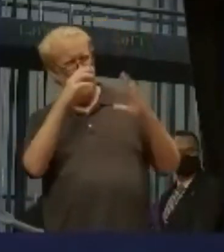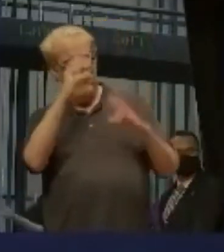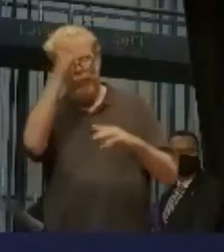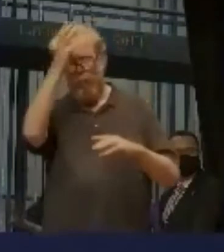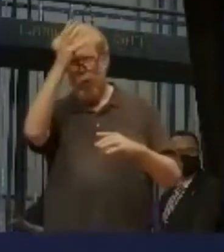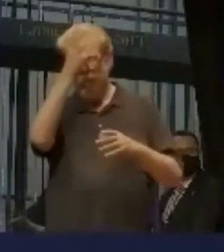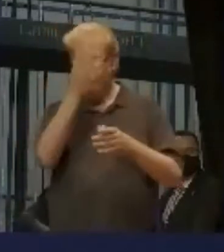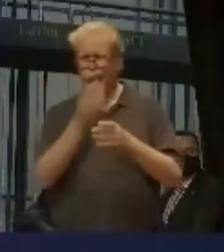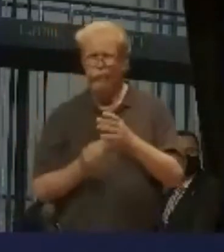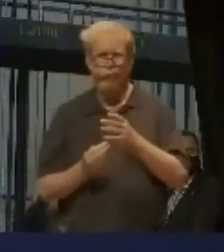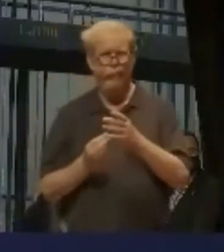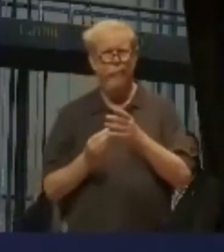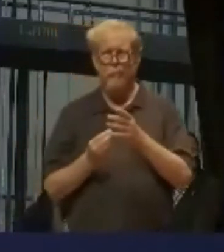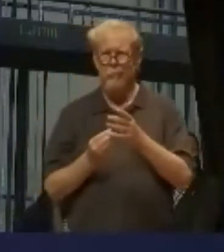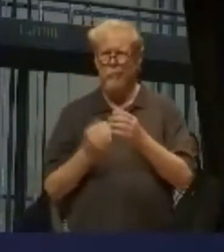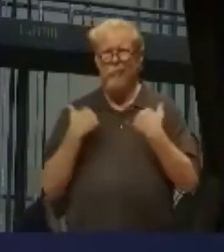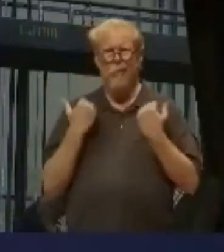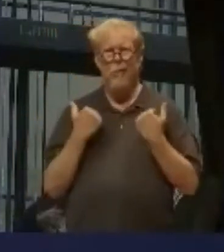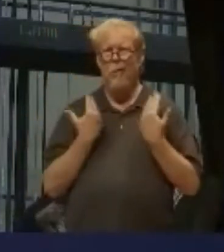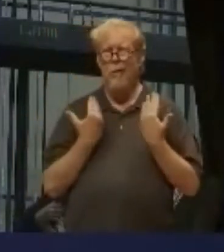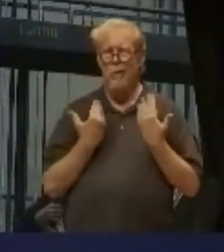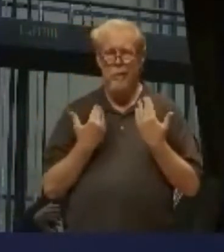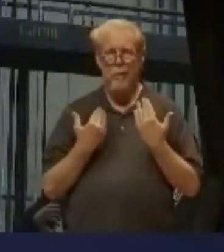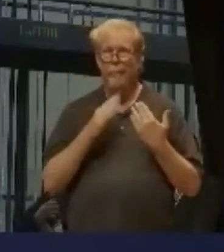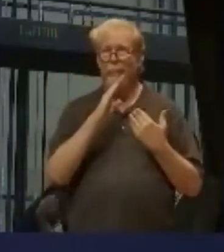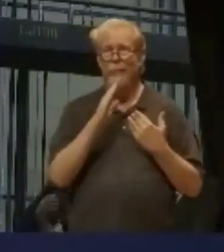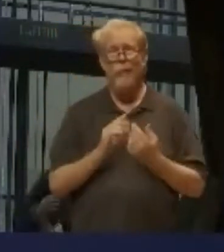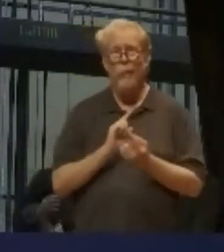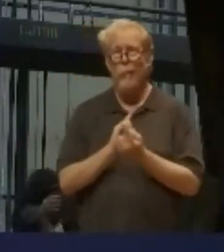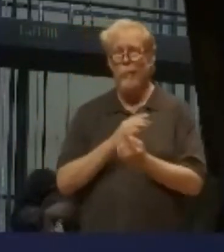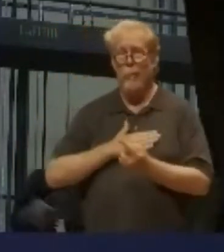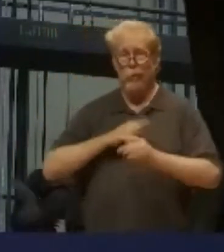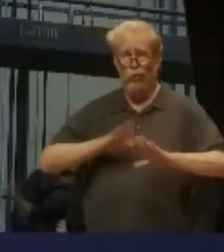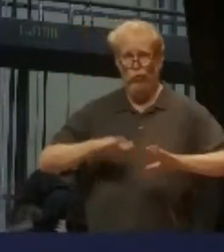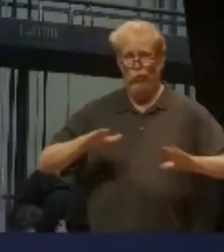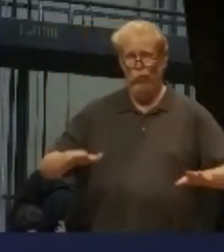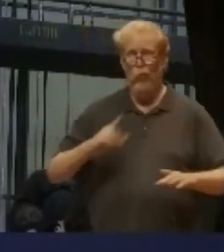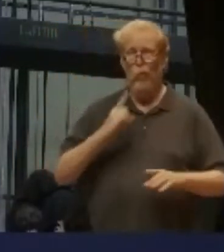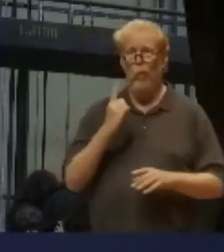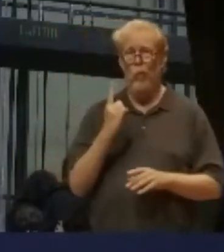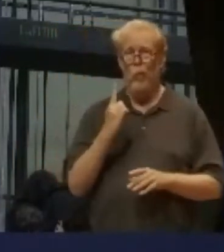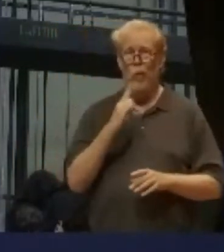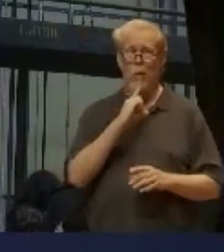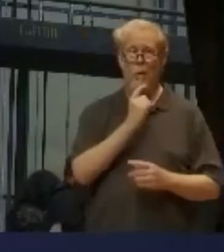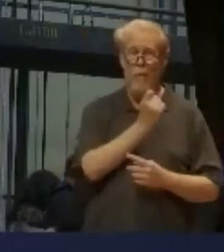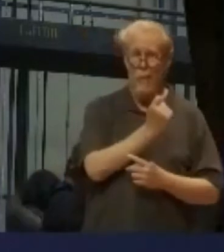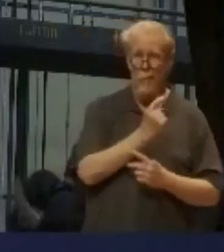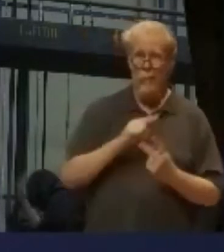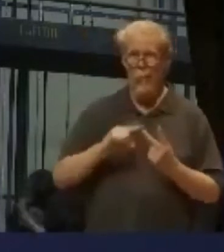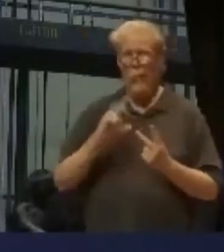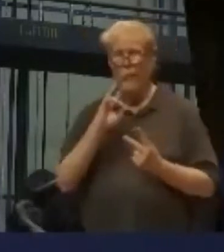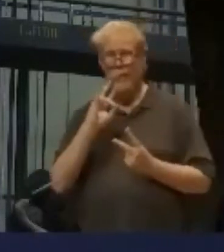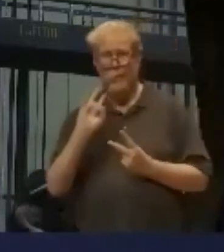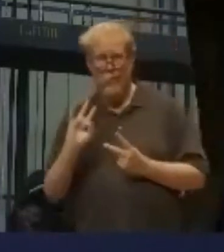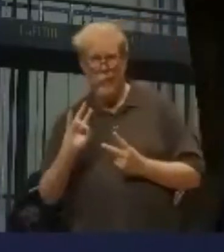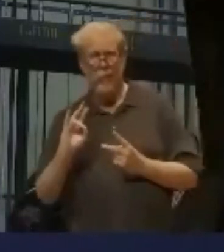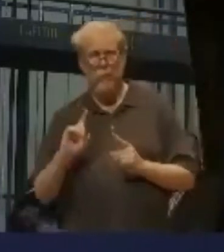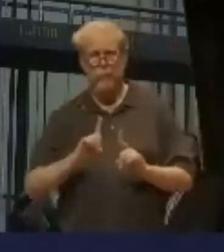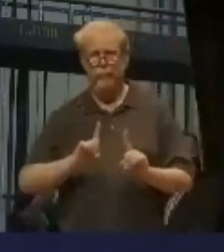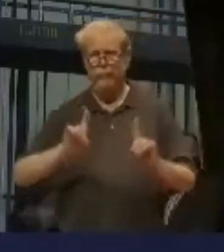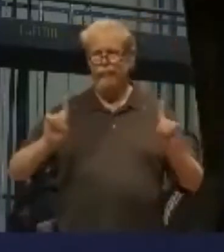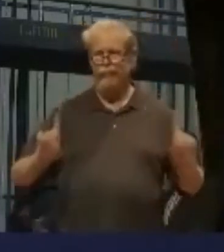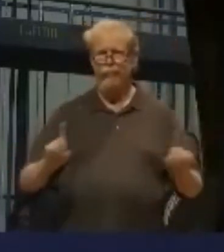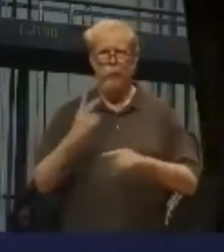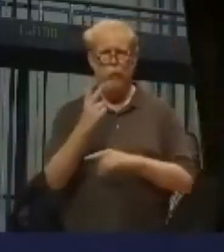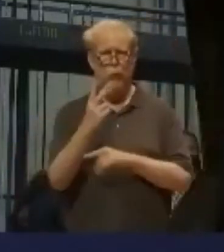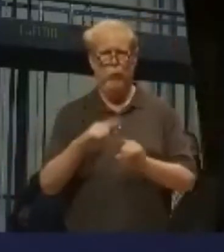mi papá se murió tan joven. Él nunca conoció a mis hijos. Mis hijos están por cumplir 11 y